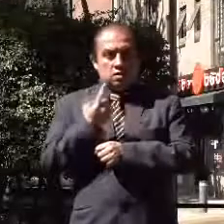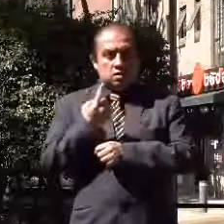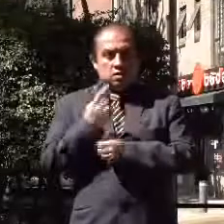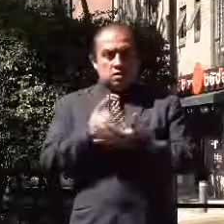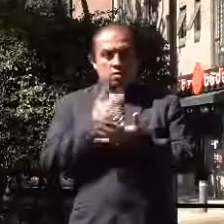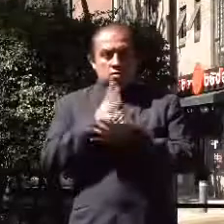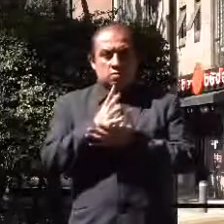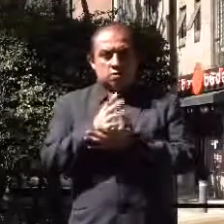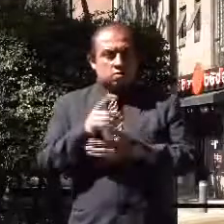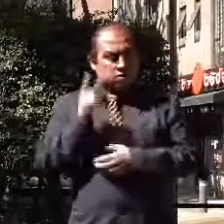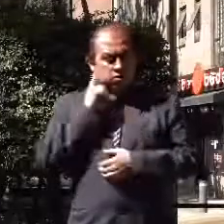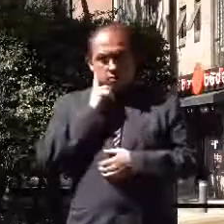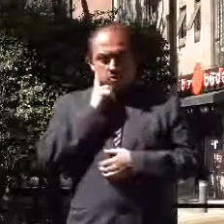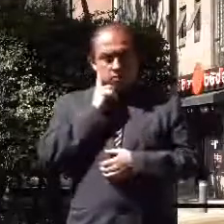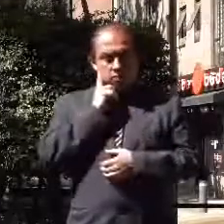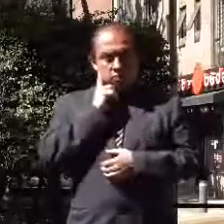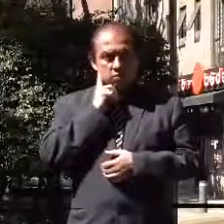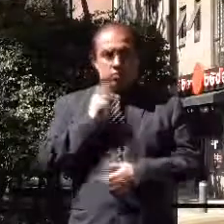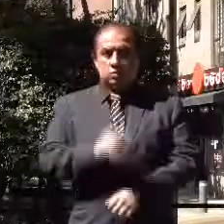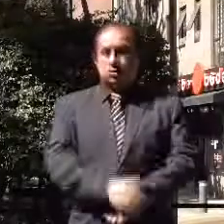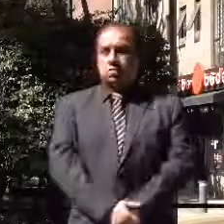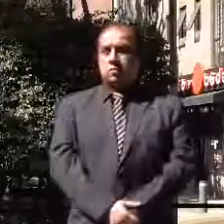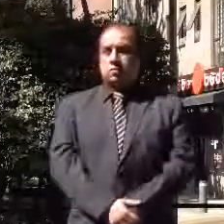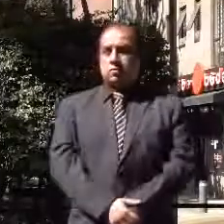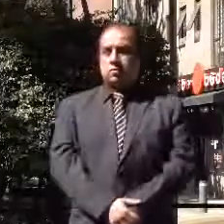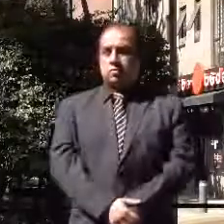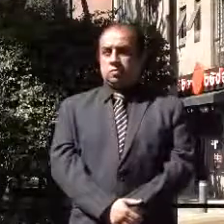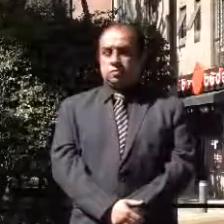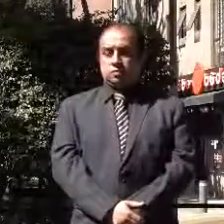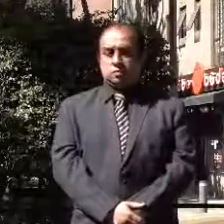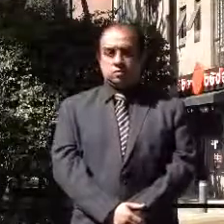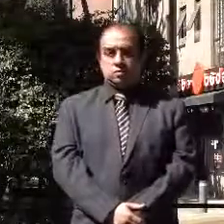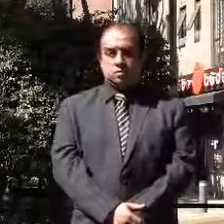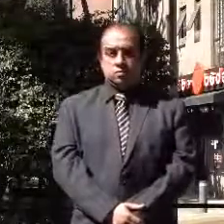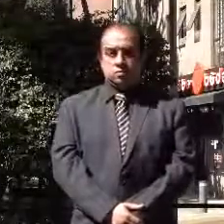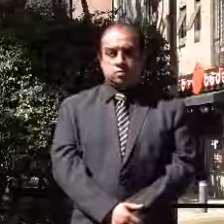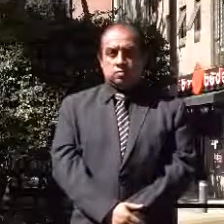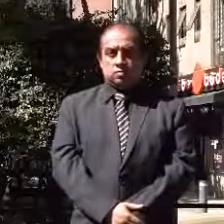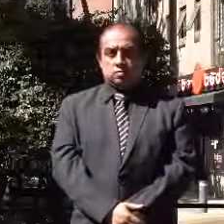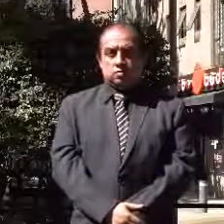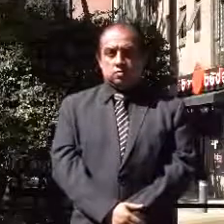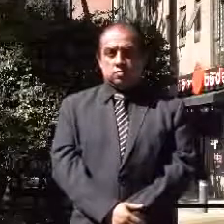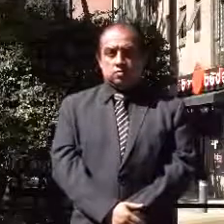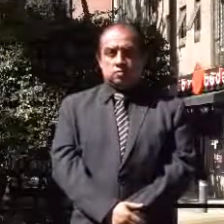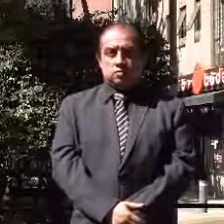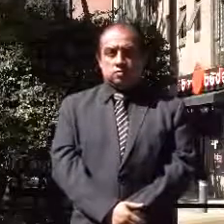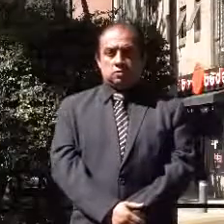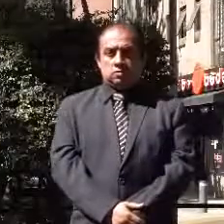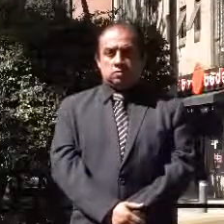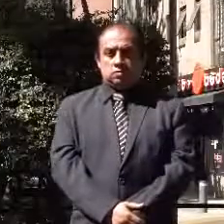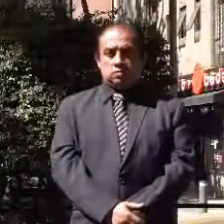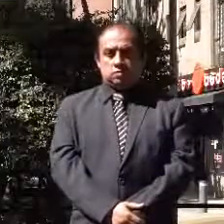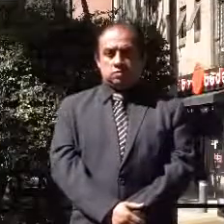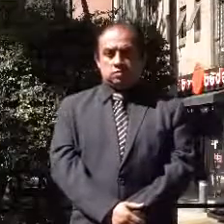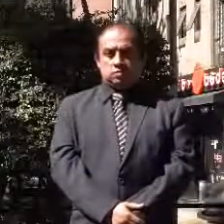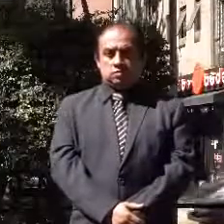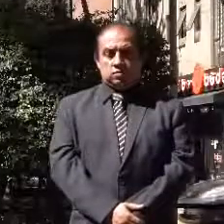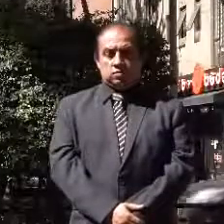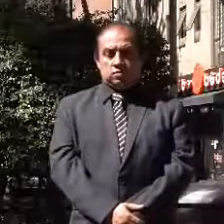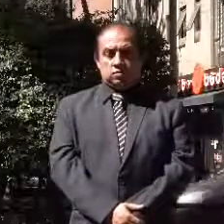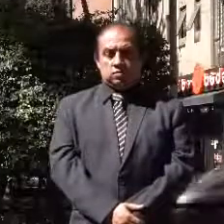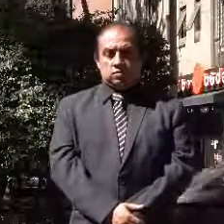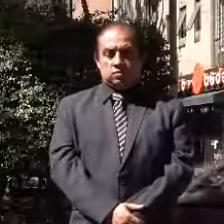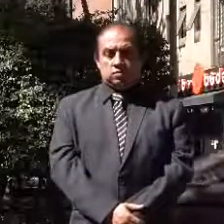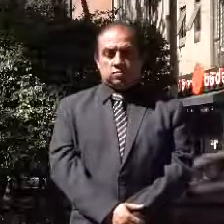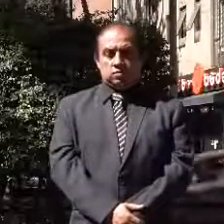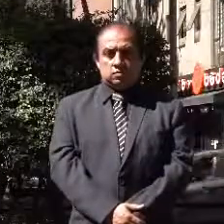la sectorización ha ayudado mucho, sobre todo porque ya se vuelve mucho más puntual el problema. Claro. ¿Dónde está? Aquí, y ya no tenemos